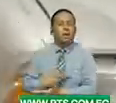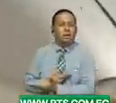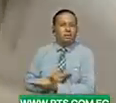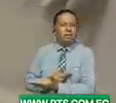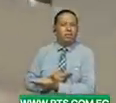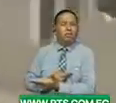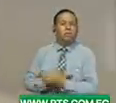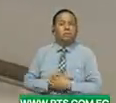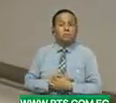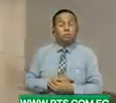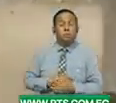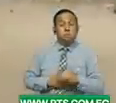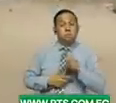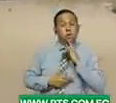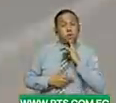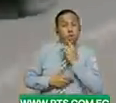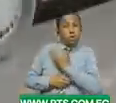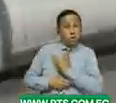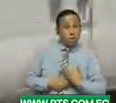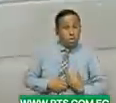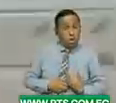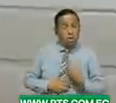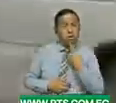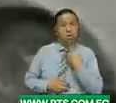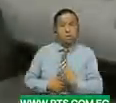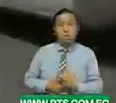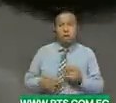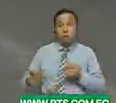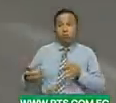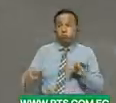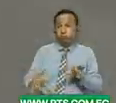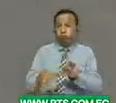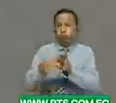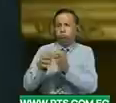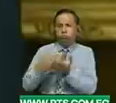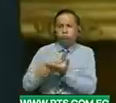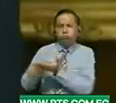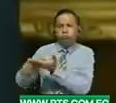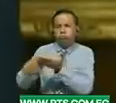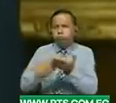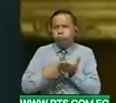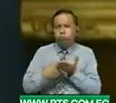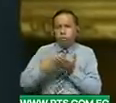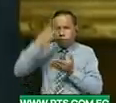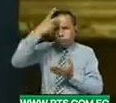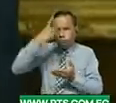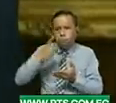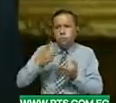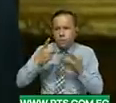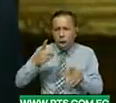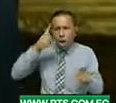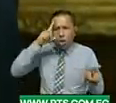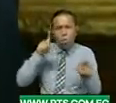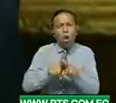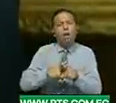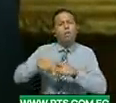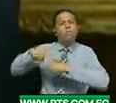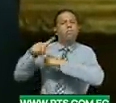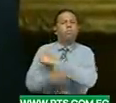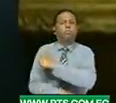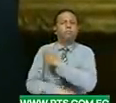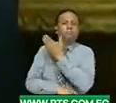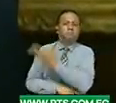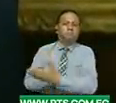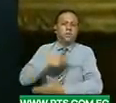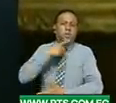cuando el presidente Joe Biden se reúna con funcionarios en Bruselas, según adelantó el asesor de Seguridad Nacional.